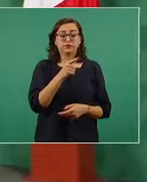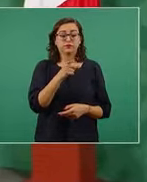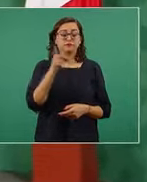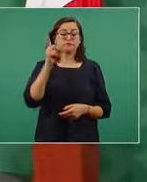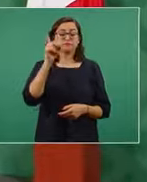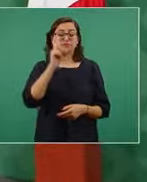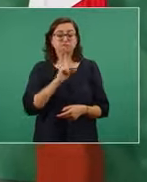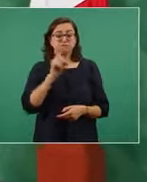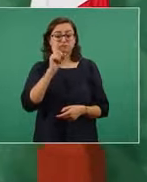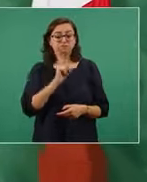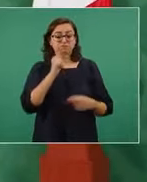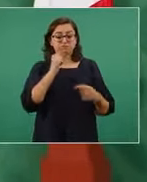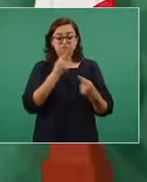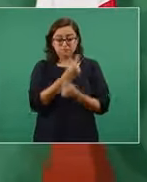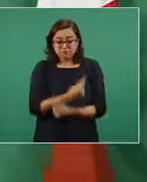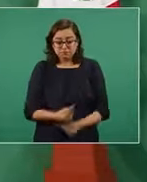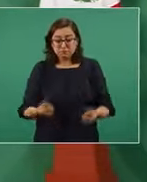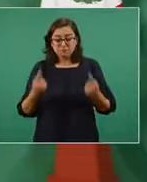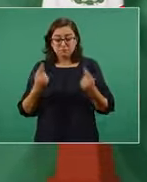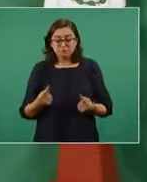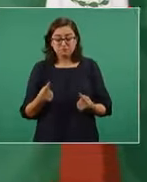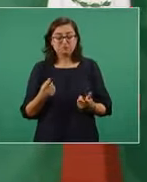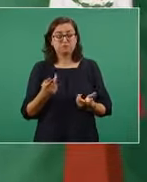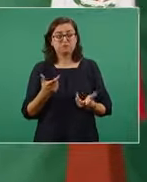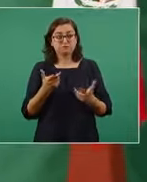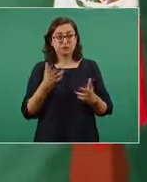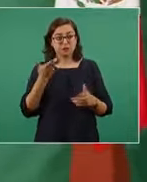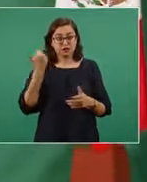mujeres, de niños, en Bavispe,